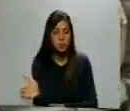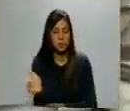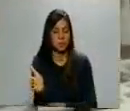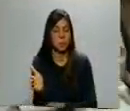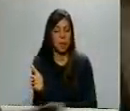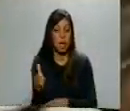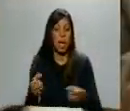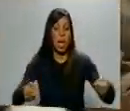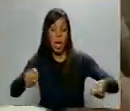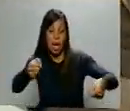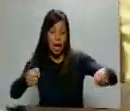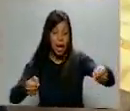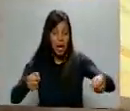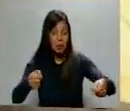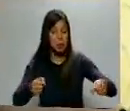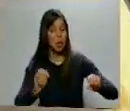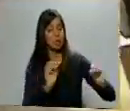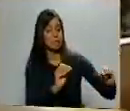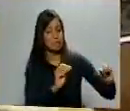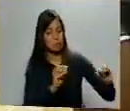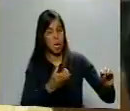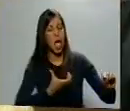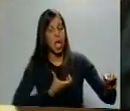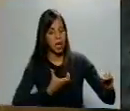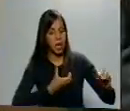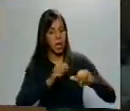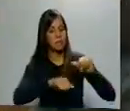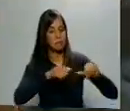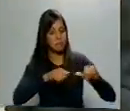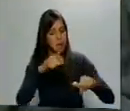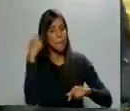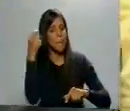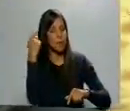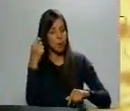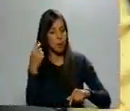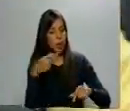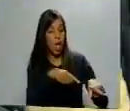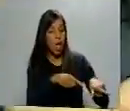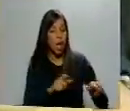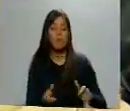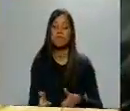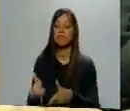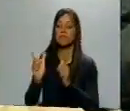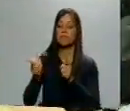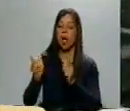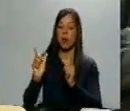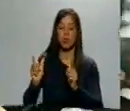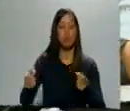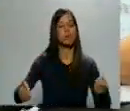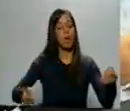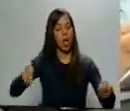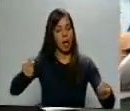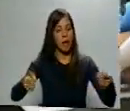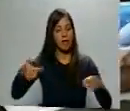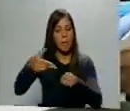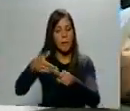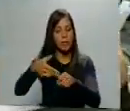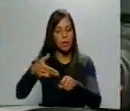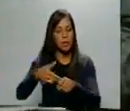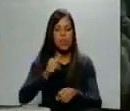solicitó el permiso la alcaldía distrital, y quien autorizaba el permiso, ustedes saben quién